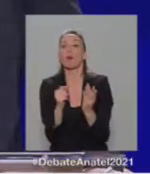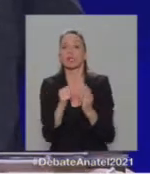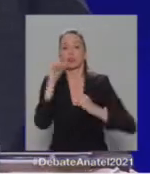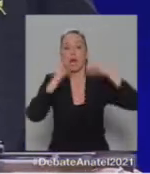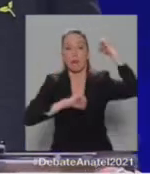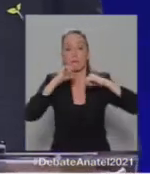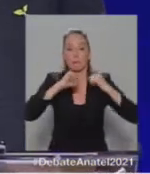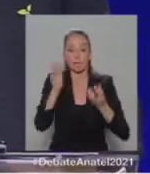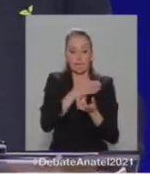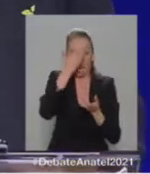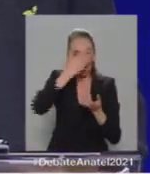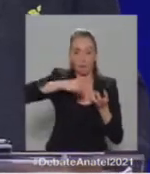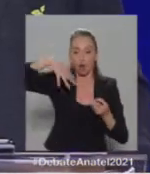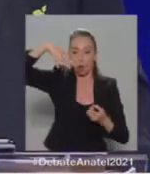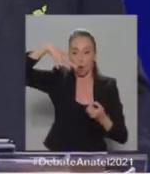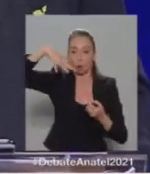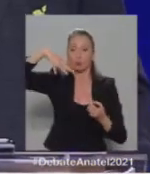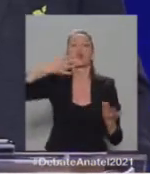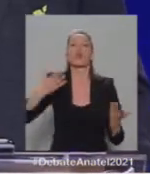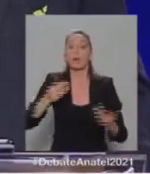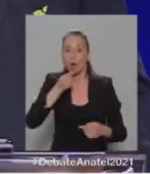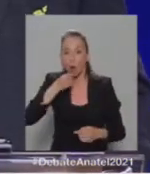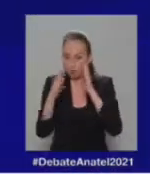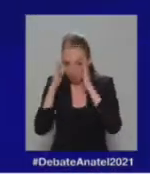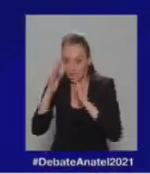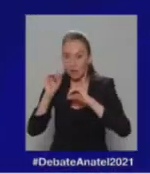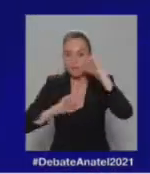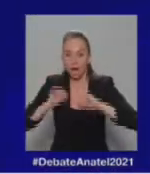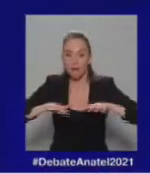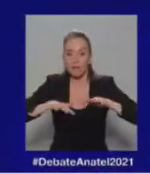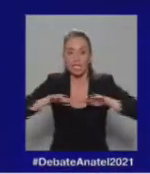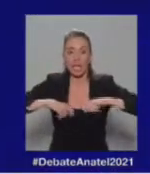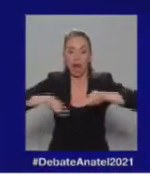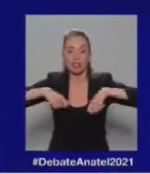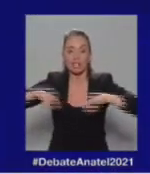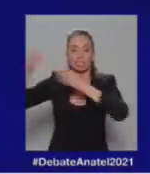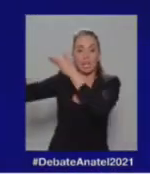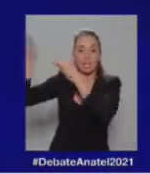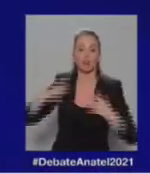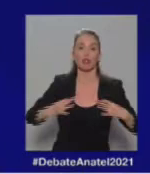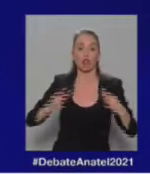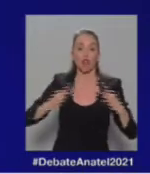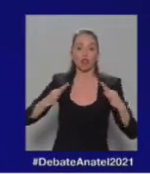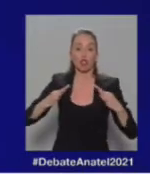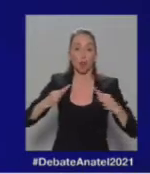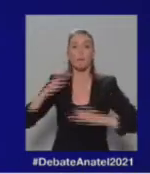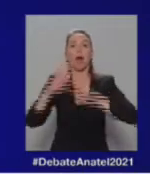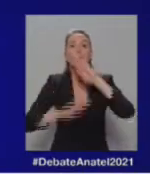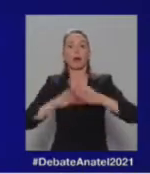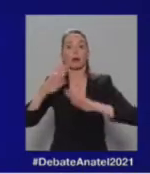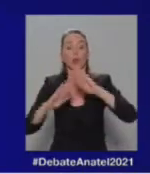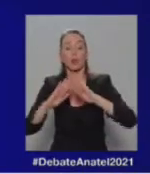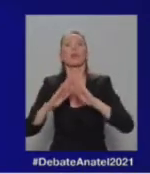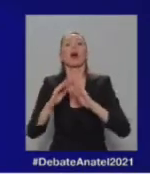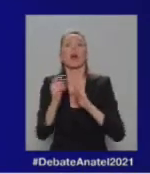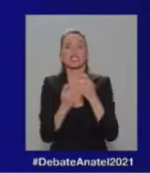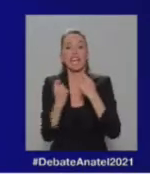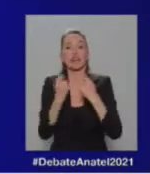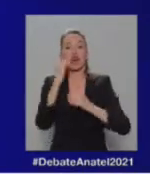eventualmente pudieron haber quedado desnudas varias de sus vulnerabilidades temáticas. Cuando me hablan del Producto Interno Bruto